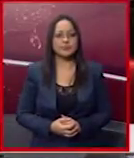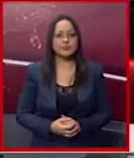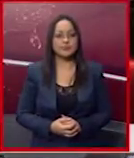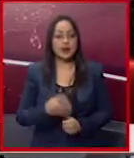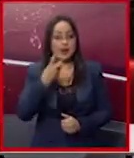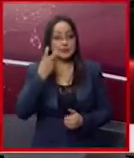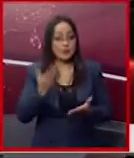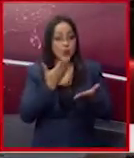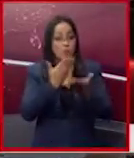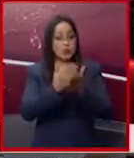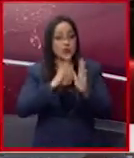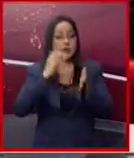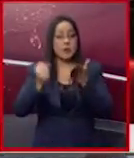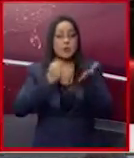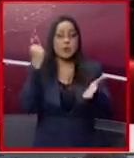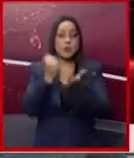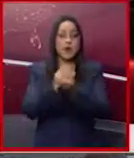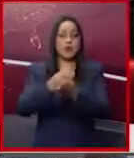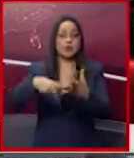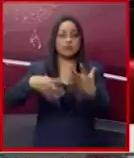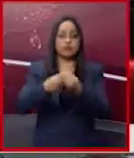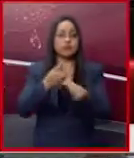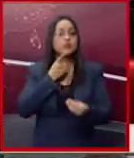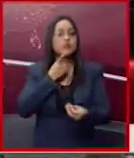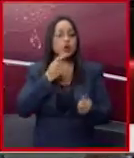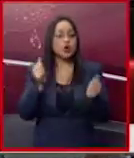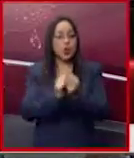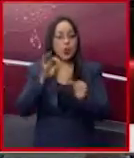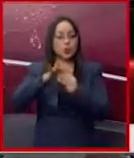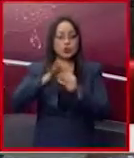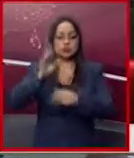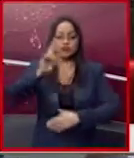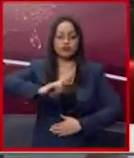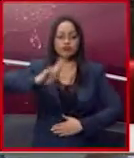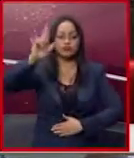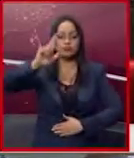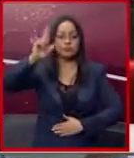La proposición fue aprobada por los diputados mediante votación económica.